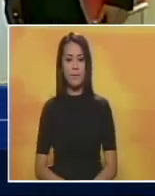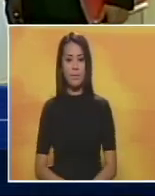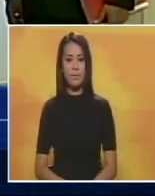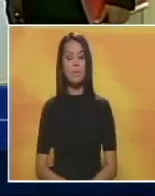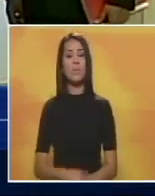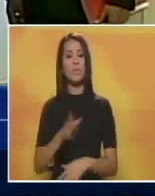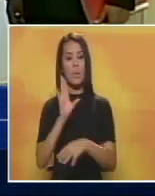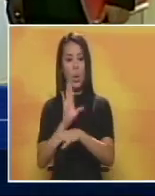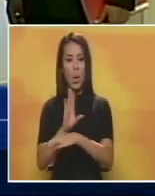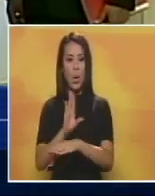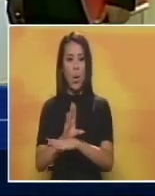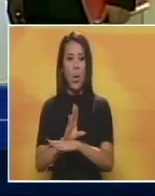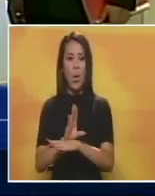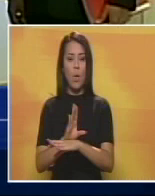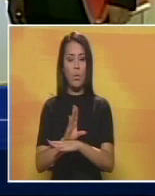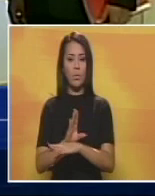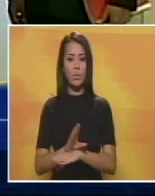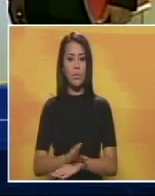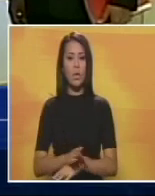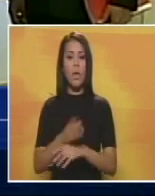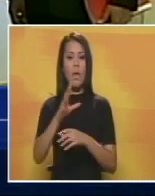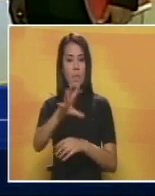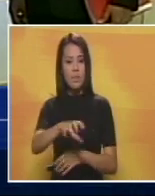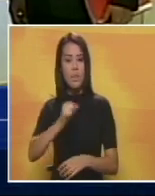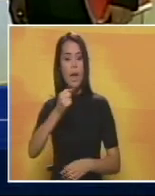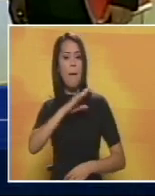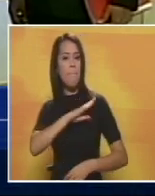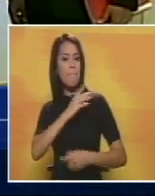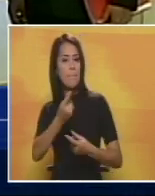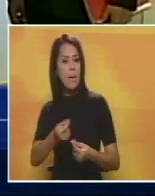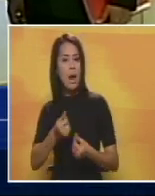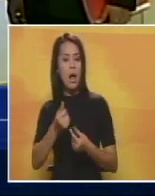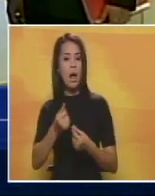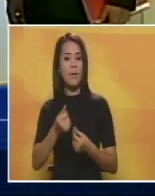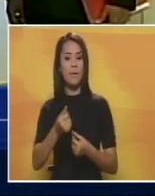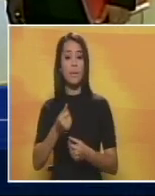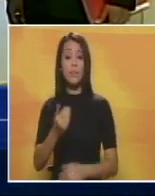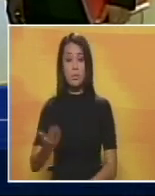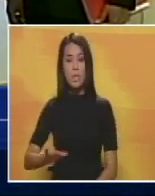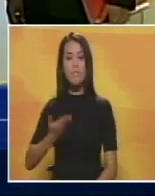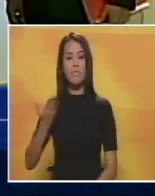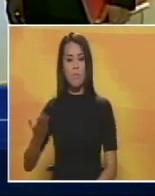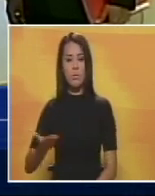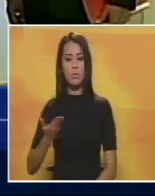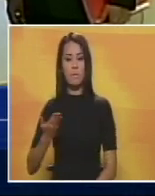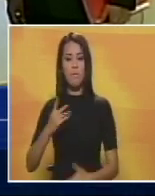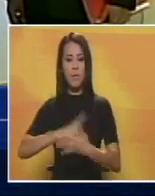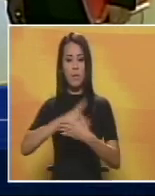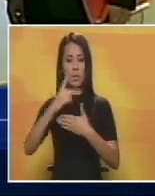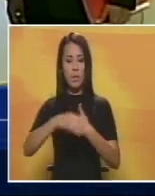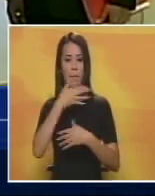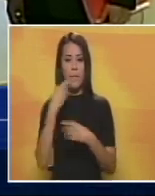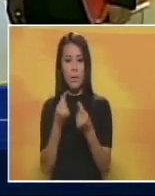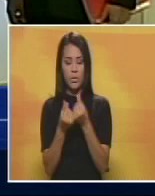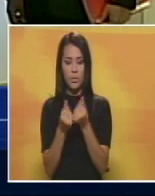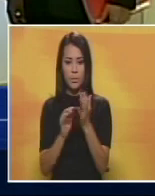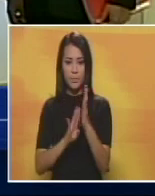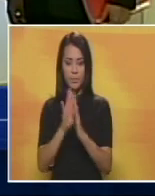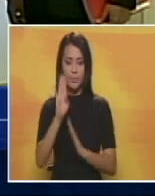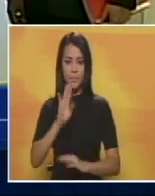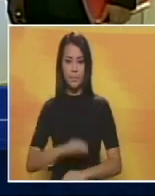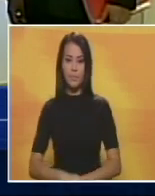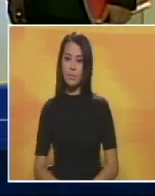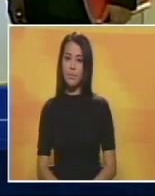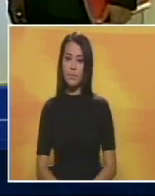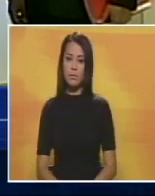y proteger esa capacidad adquisitiva ha sido uno de los pilares fundamentales del Programa de Recuperación Económica. Y